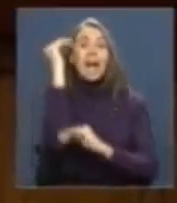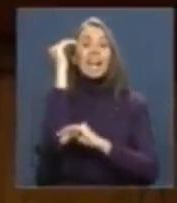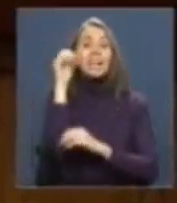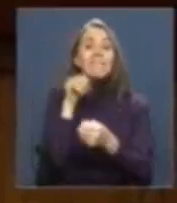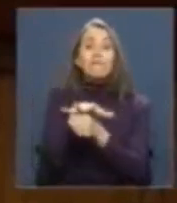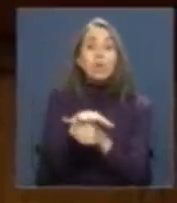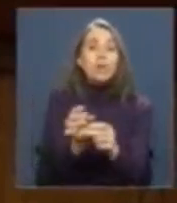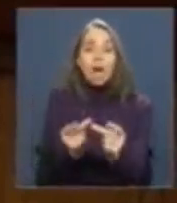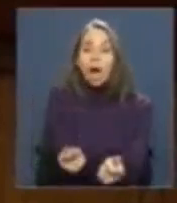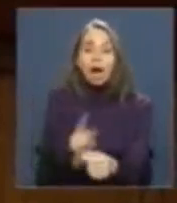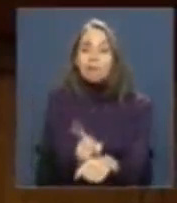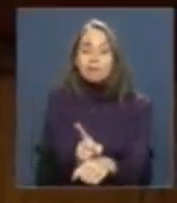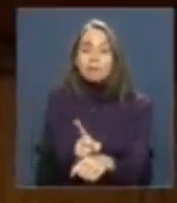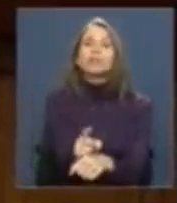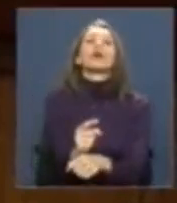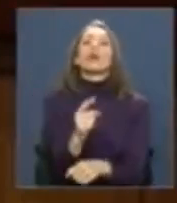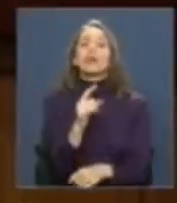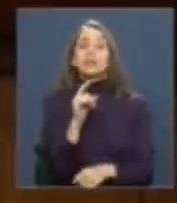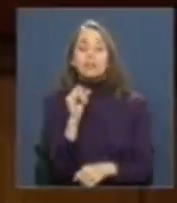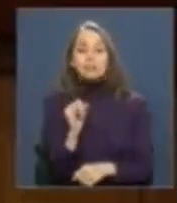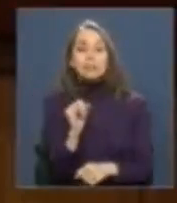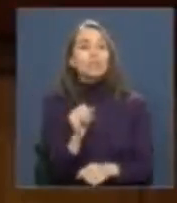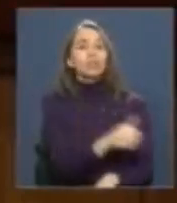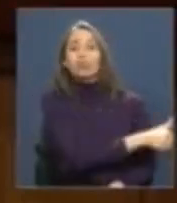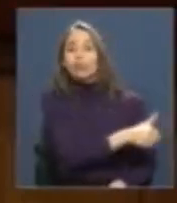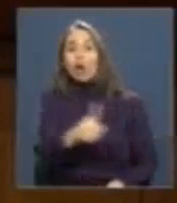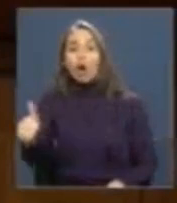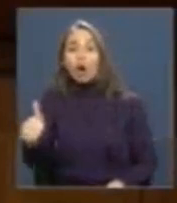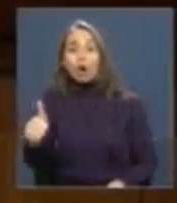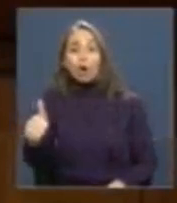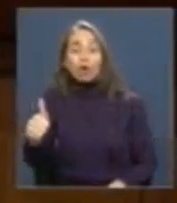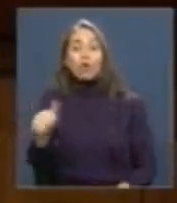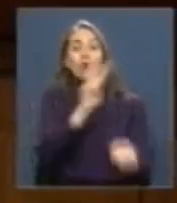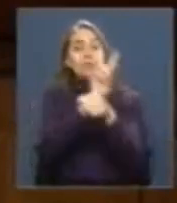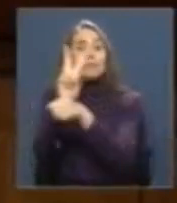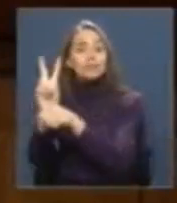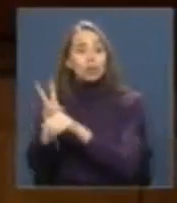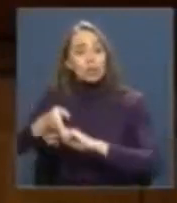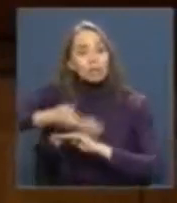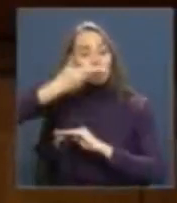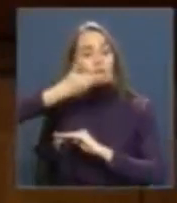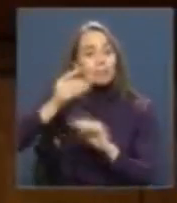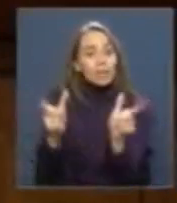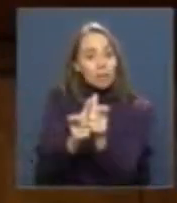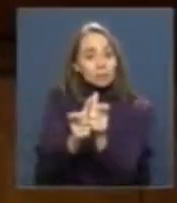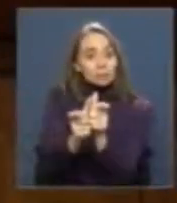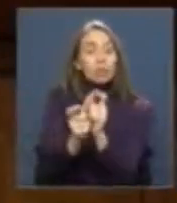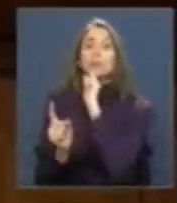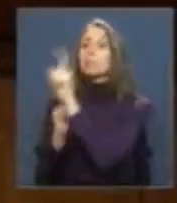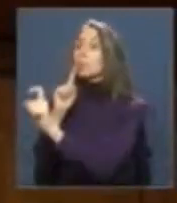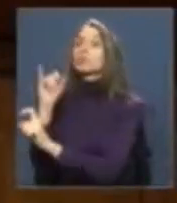cual fue confirmado en forma unánime por los académicos a los que curso y los